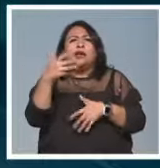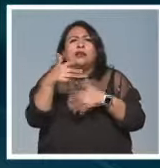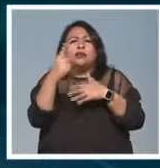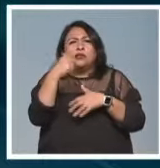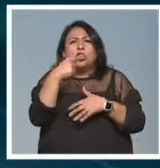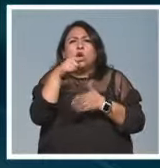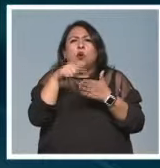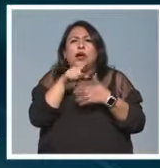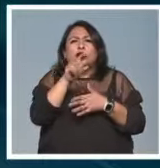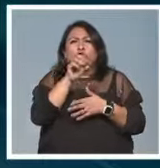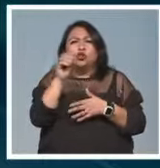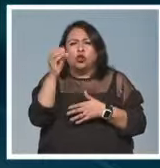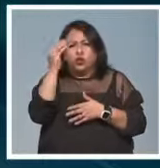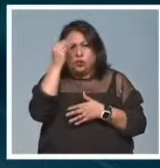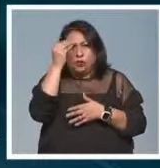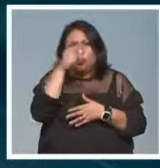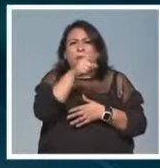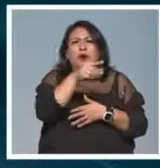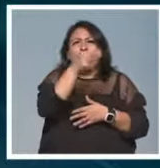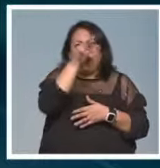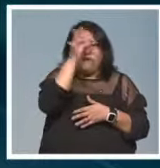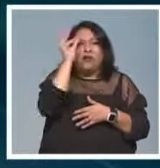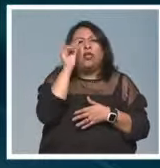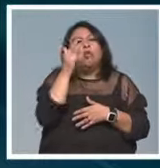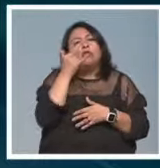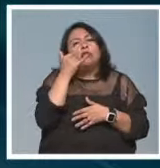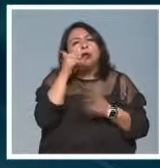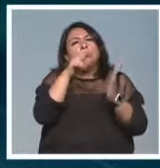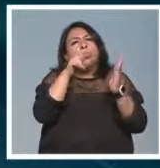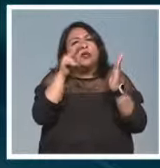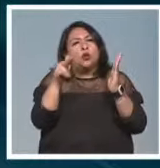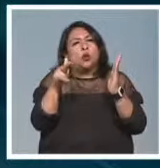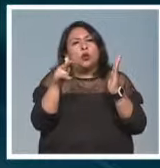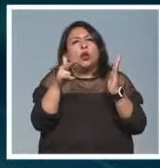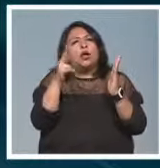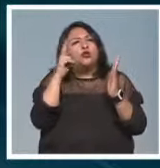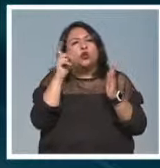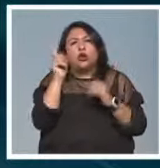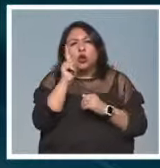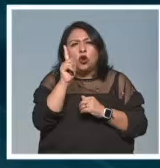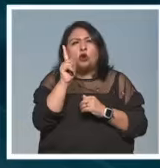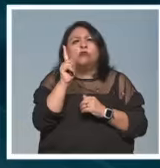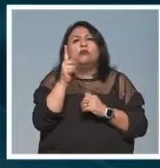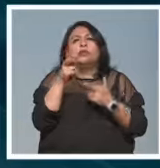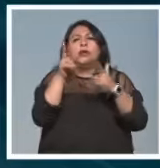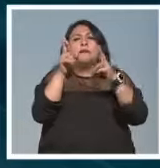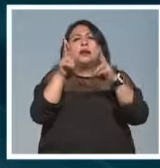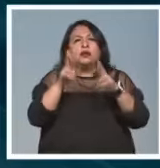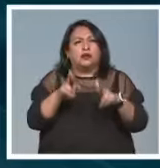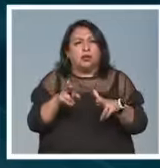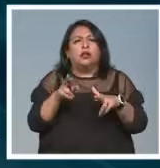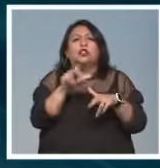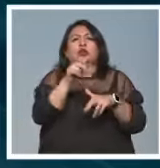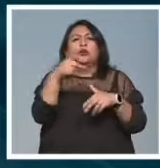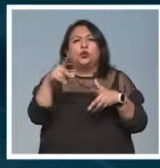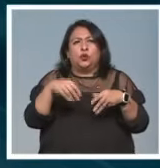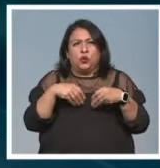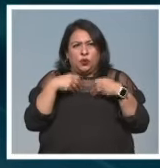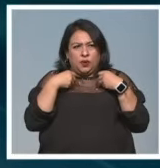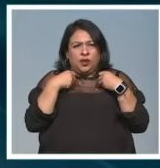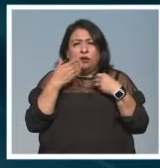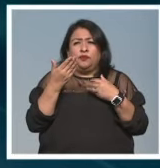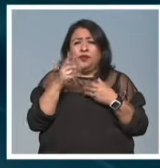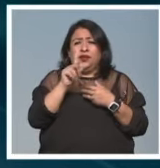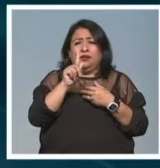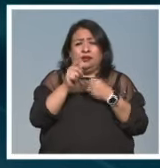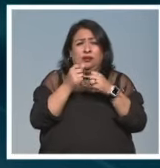de Chapultepec. Frida Kahlo contemplaba su pintura no como sueños, sino como una representación tangible de su vida. A